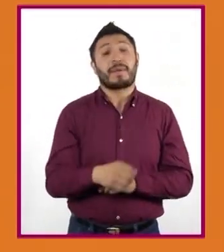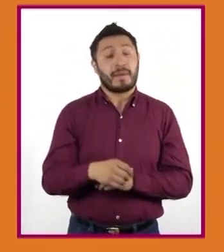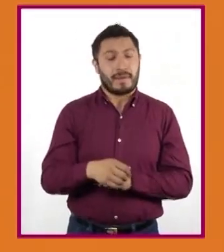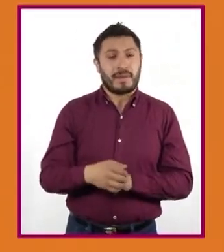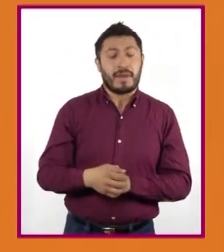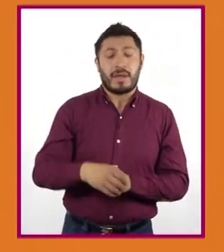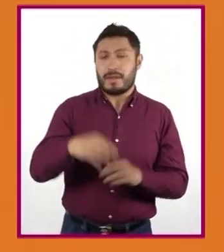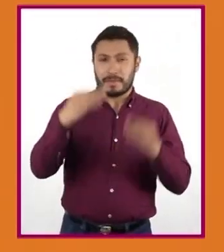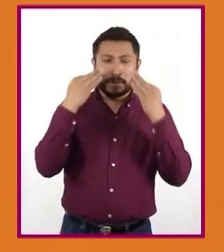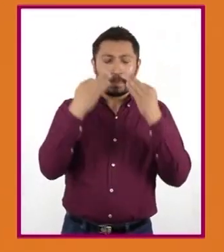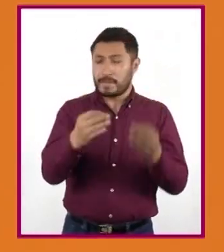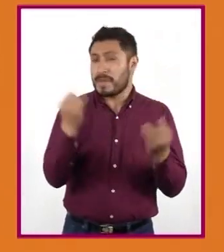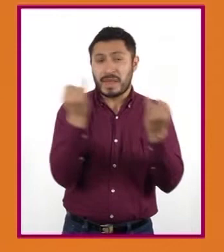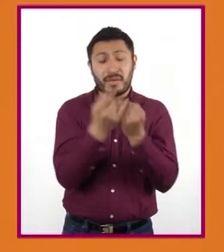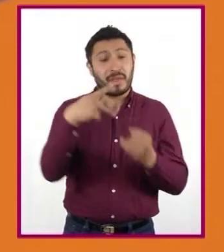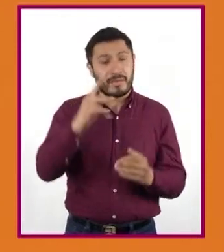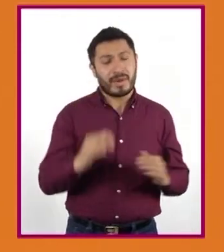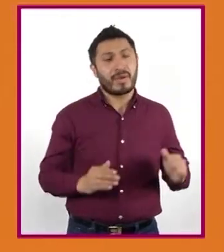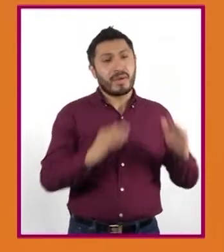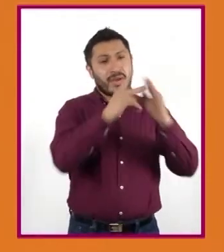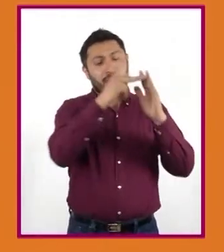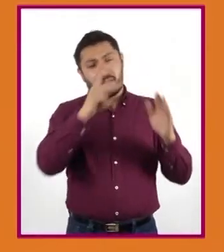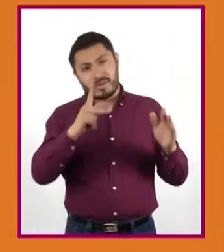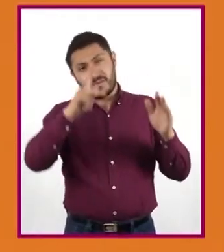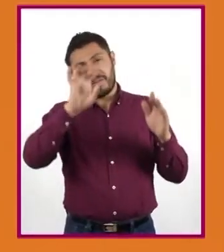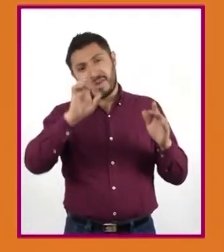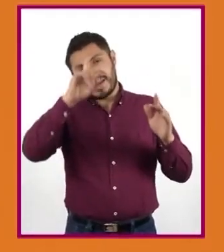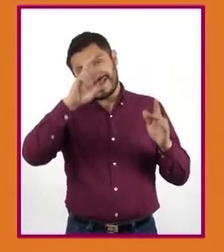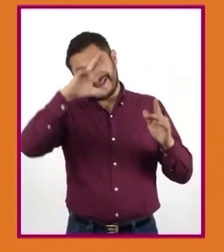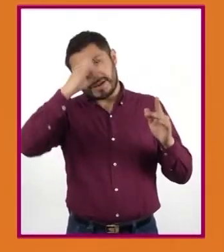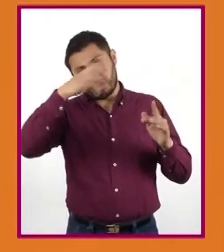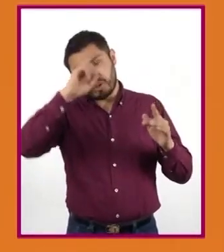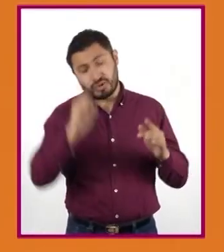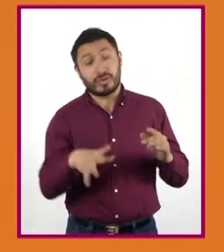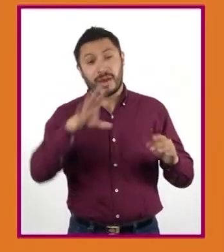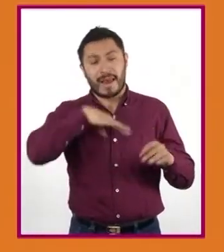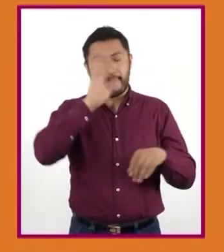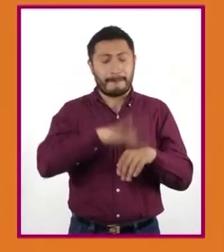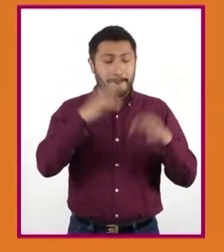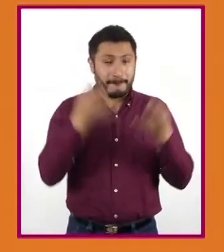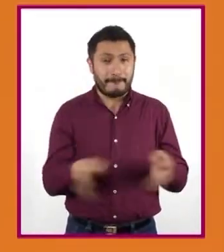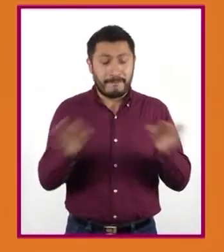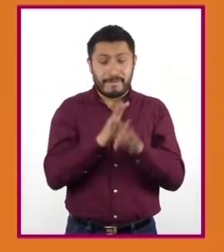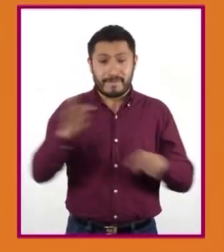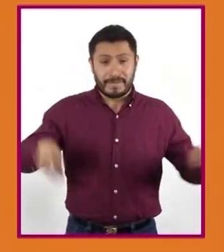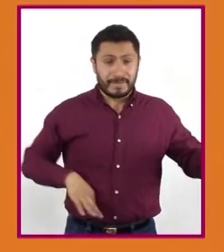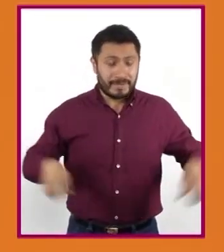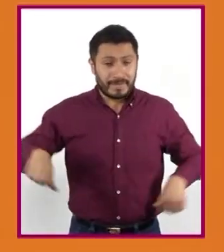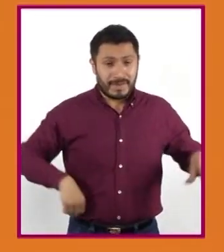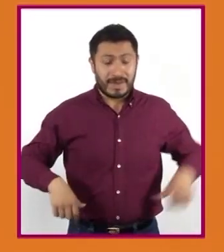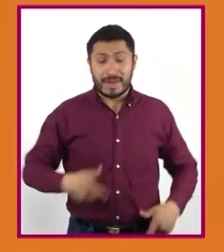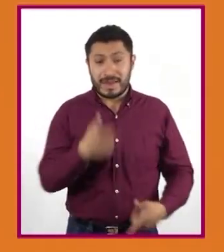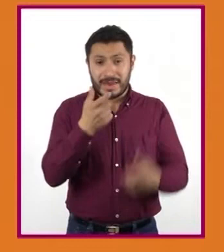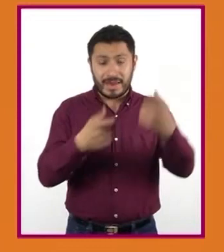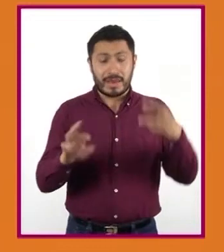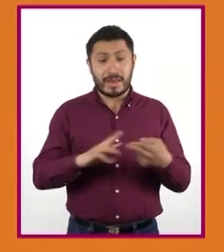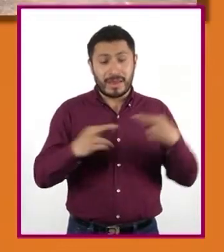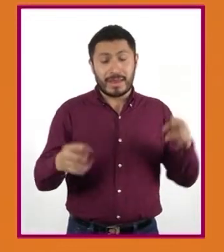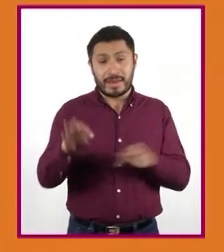se observa, pero desde el Cerro de Pedregoso. Las principales actividades económicas estaban relacionadas con la